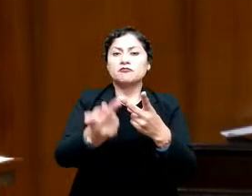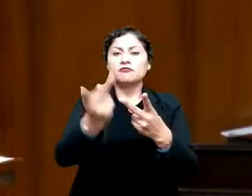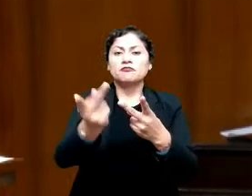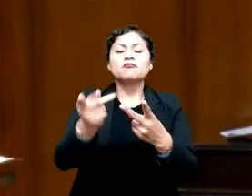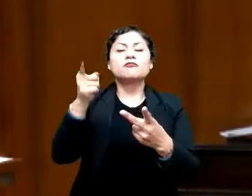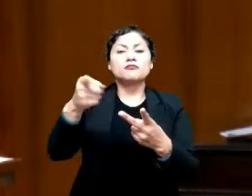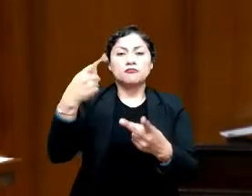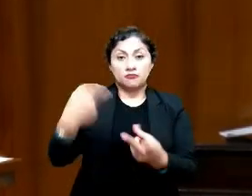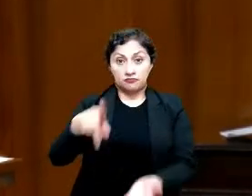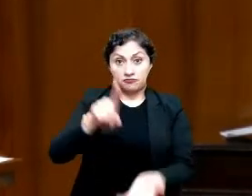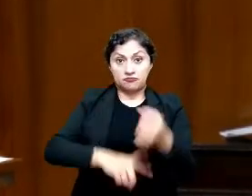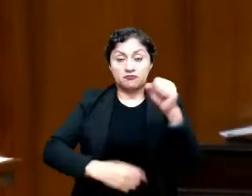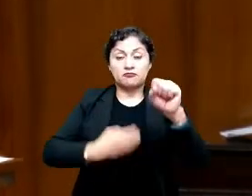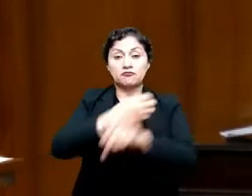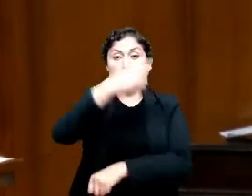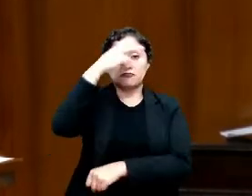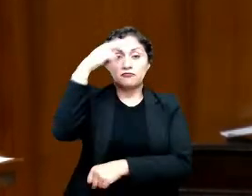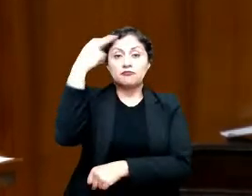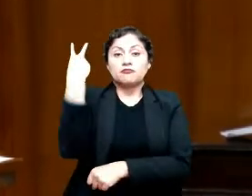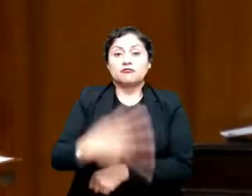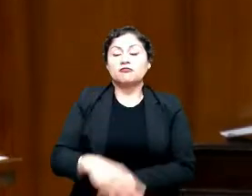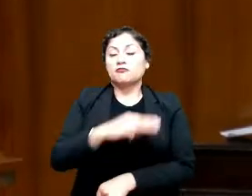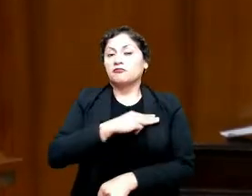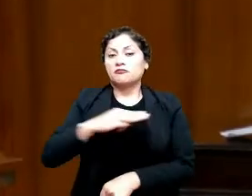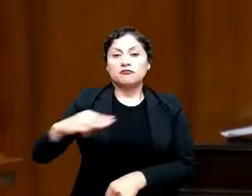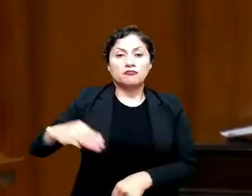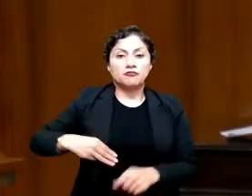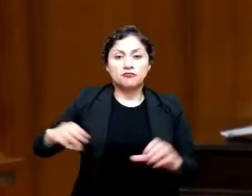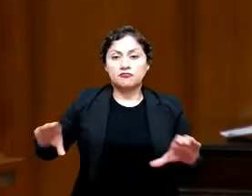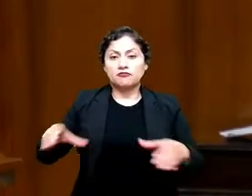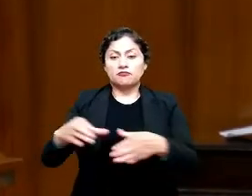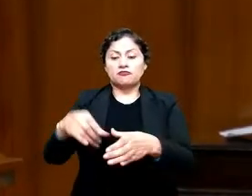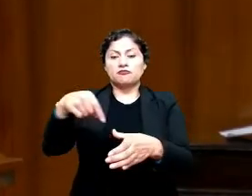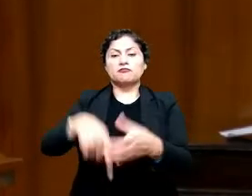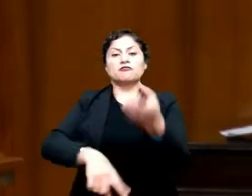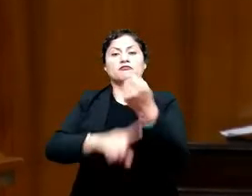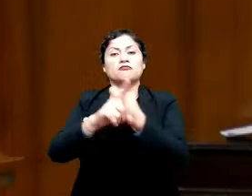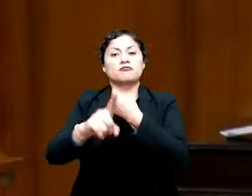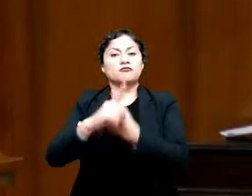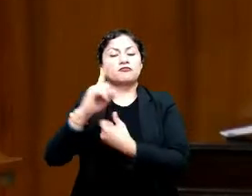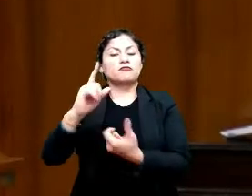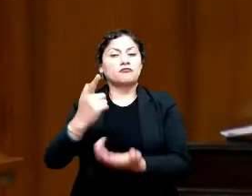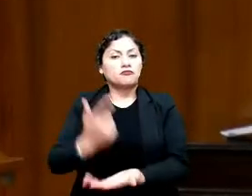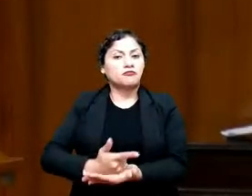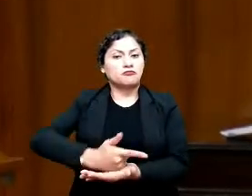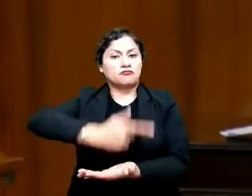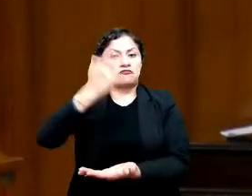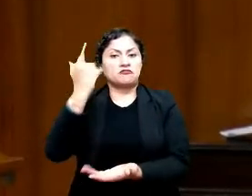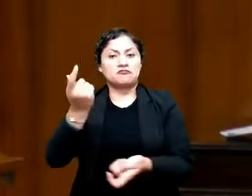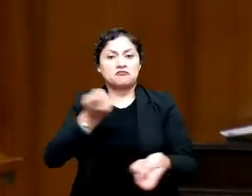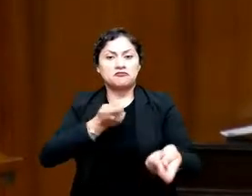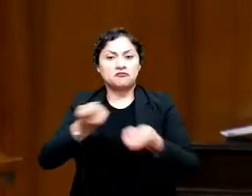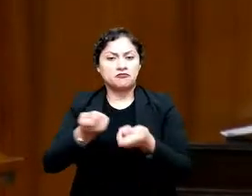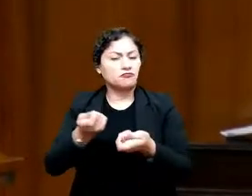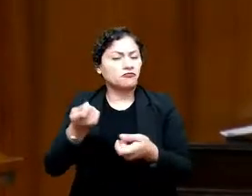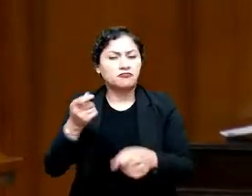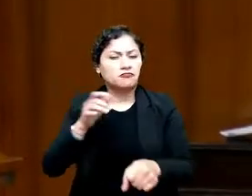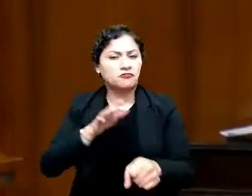Estado que tenga problemas graves de gobernabilidad? Por sus respuestas, muy amable.